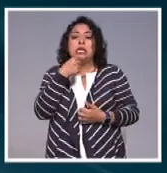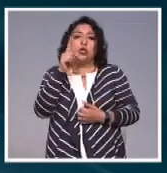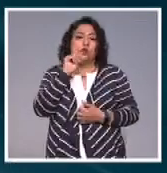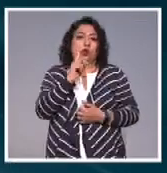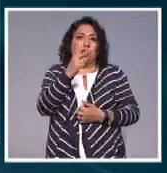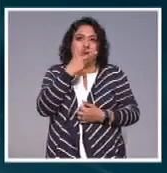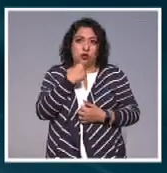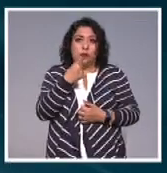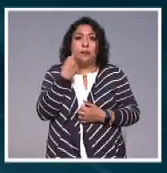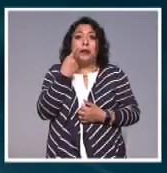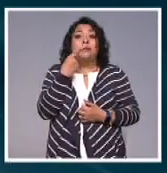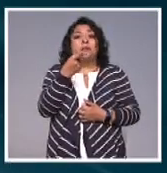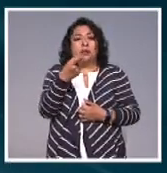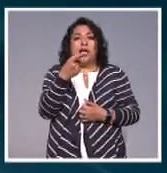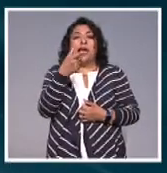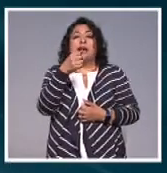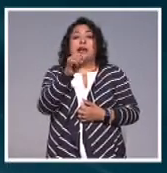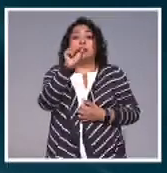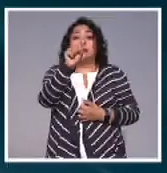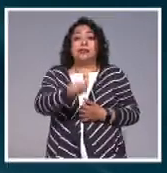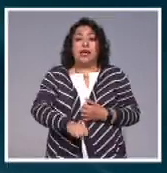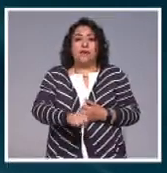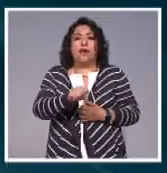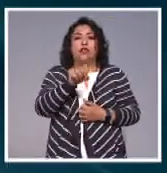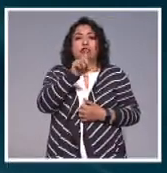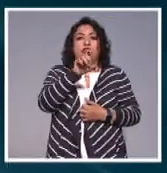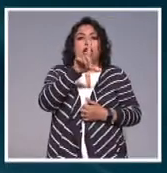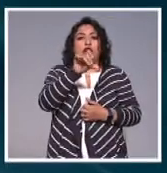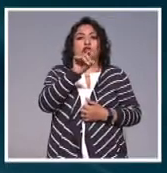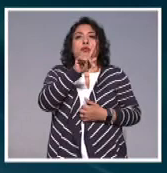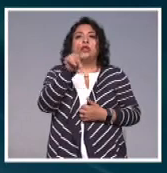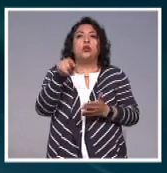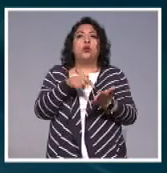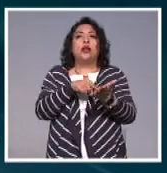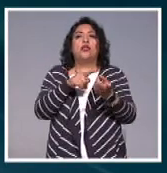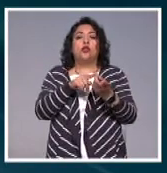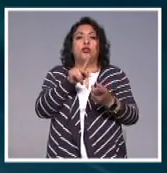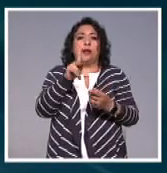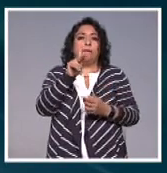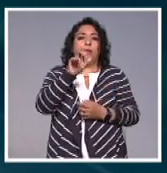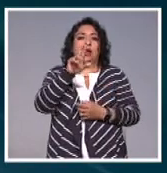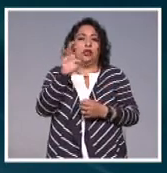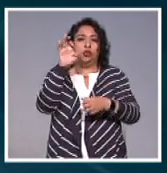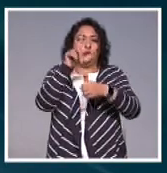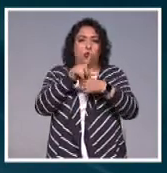niñas. Así se van a vivir los sábados de los pinos en el Palacio de Cultura.